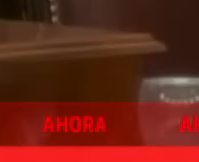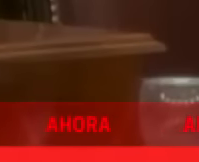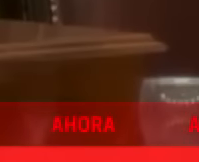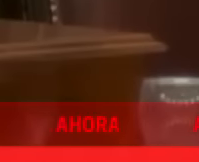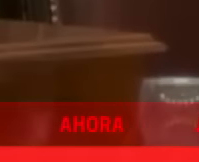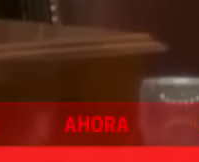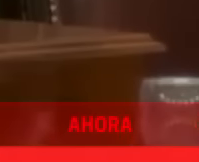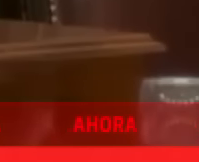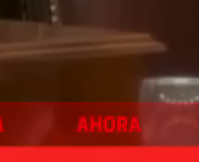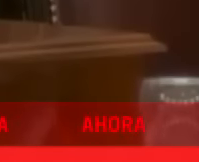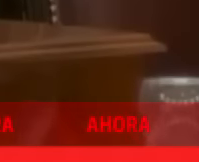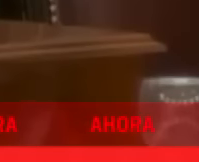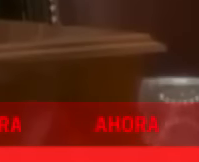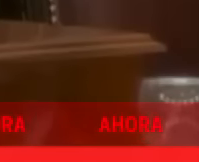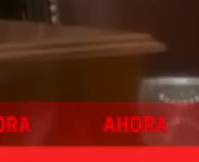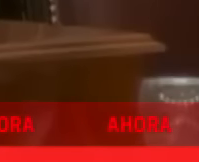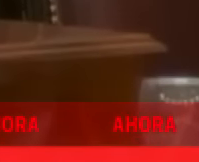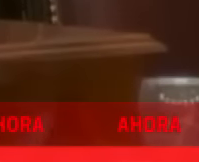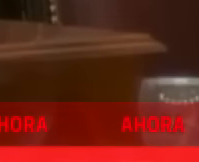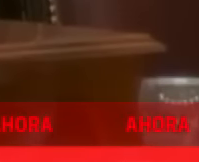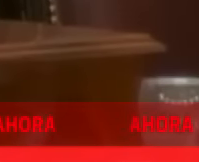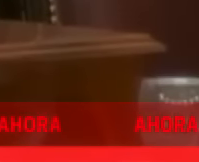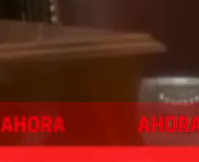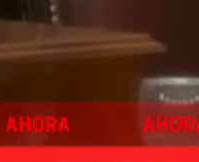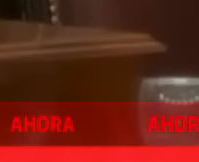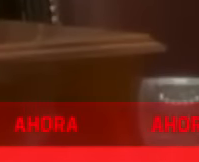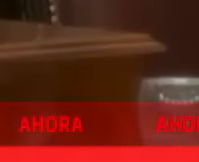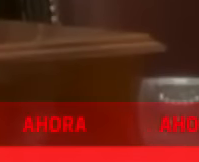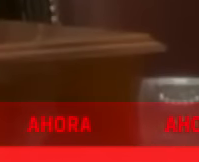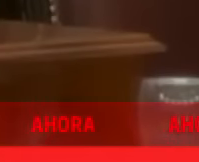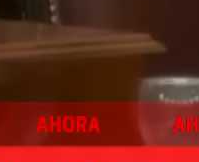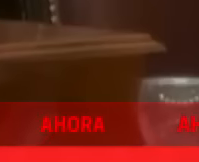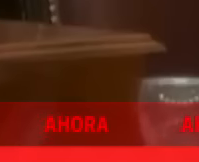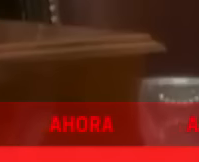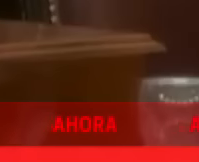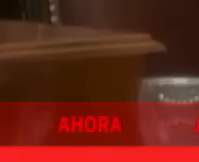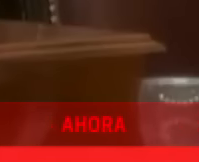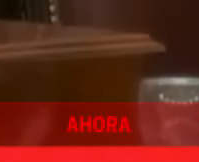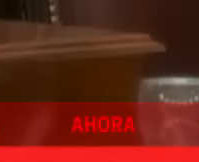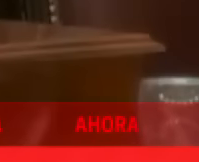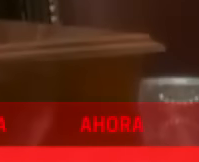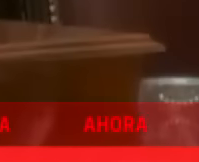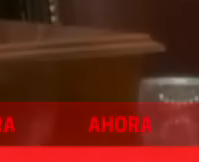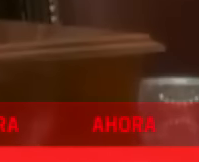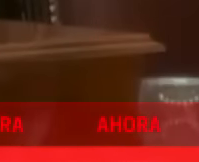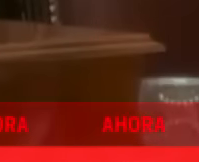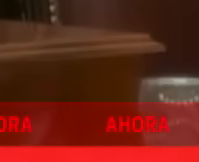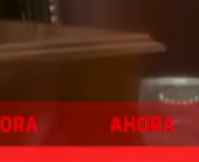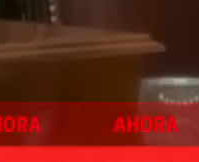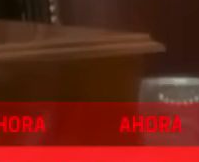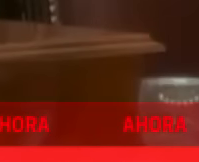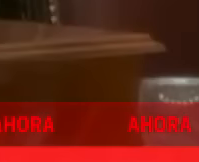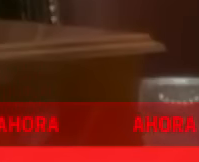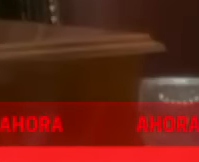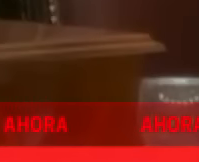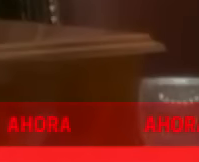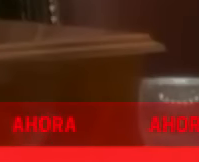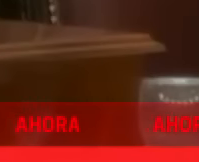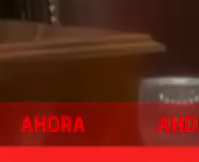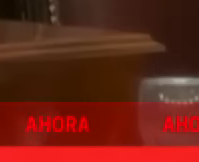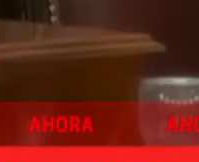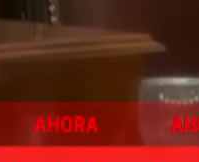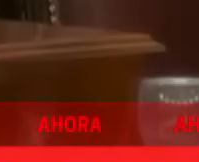si llegaron a un acuerdo ahora por lo que pide el senador Lustó, que fue el gran protagonista de que esto esté pasando ahora, ¿no? Sí, al, claro, ver, sobre